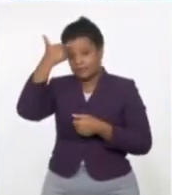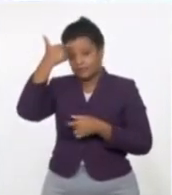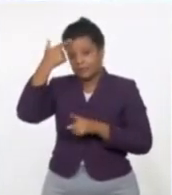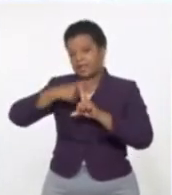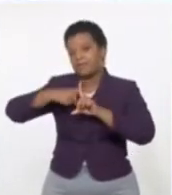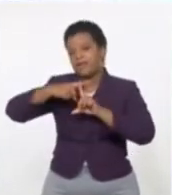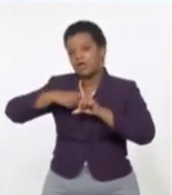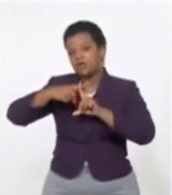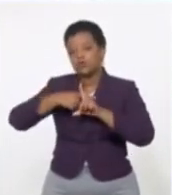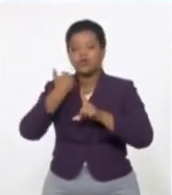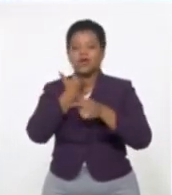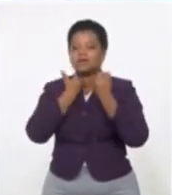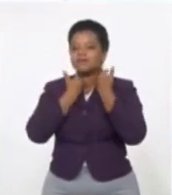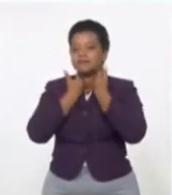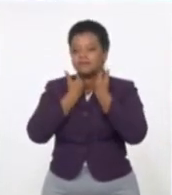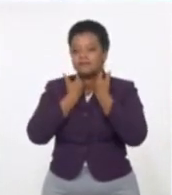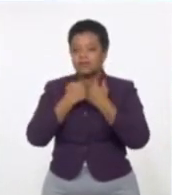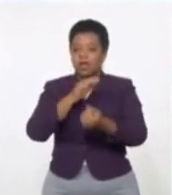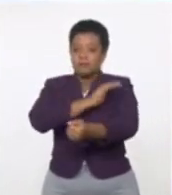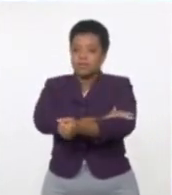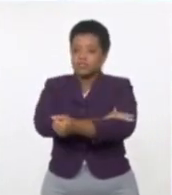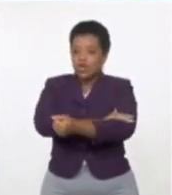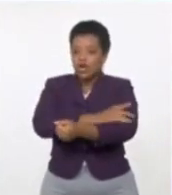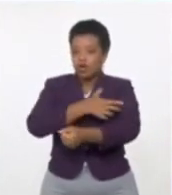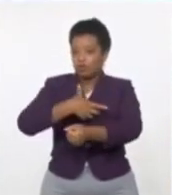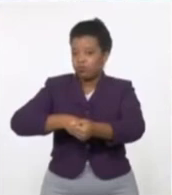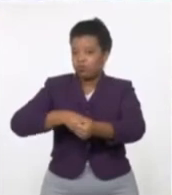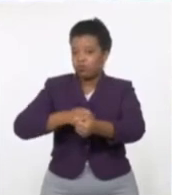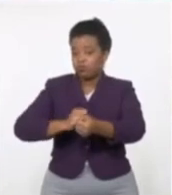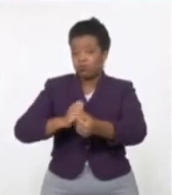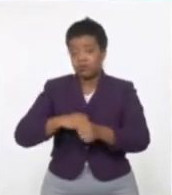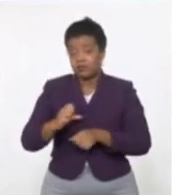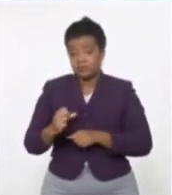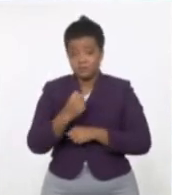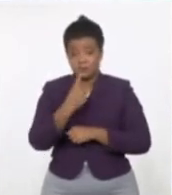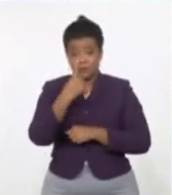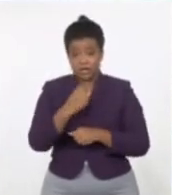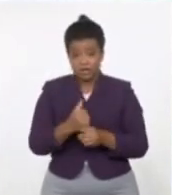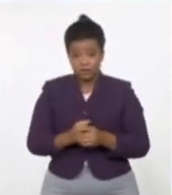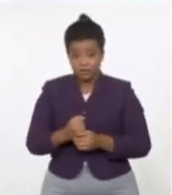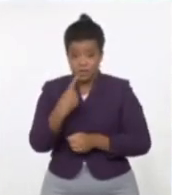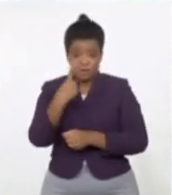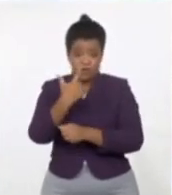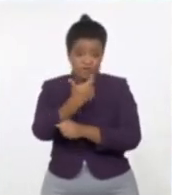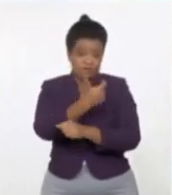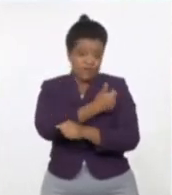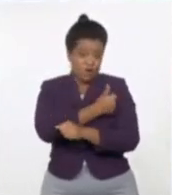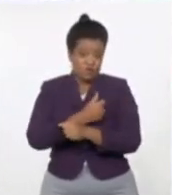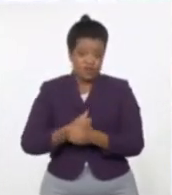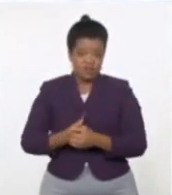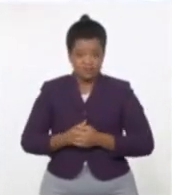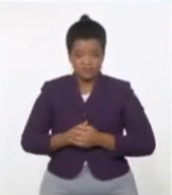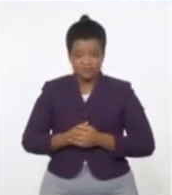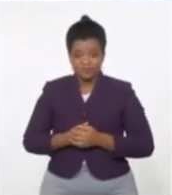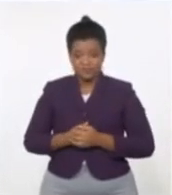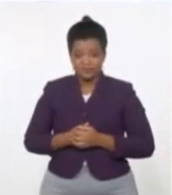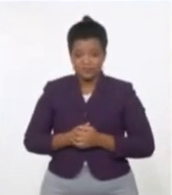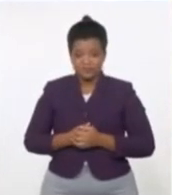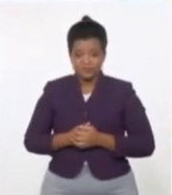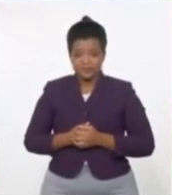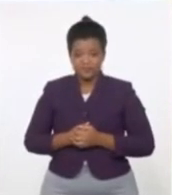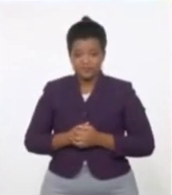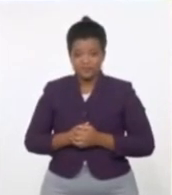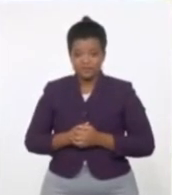presión, los signos vitales. Y ya, fui de los primeros y el primer vacunado por cuestiones de